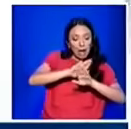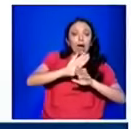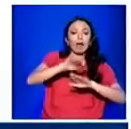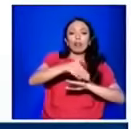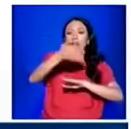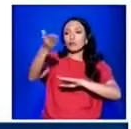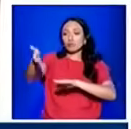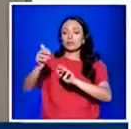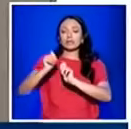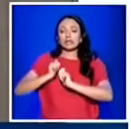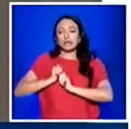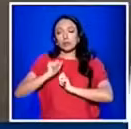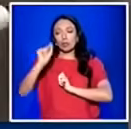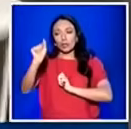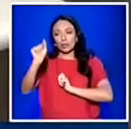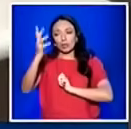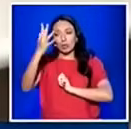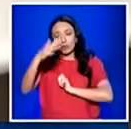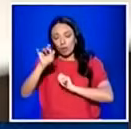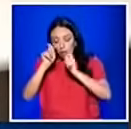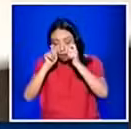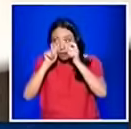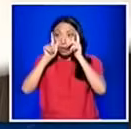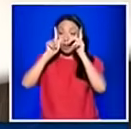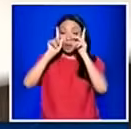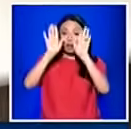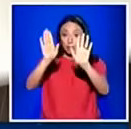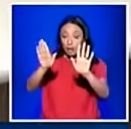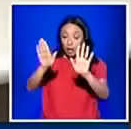sala postoperatoria en donde básicamente